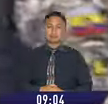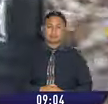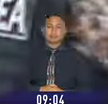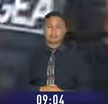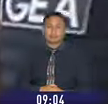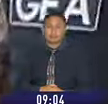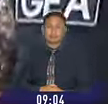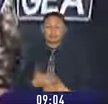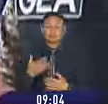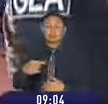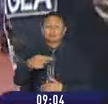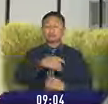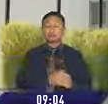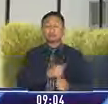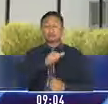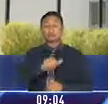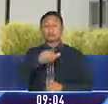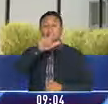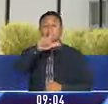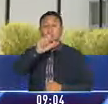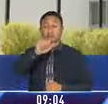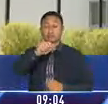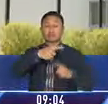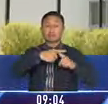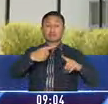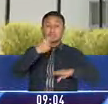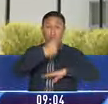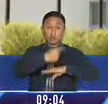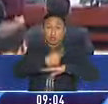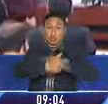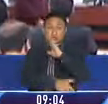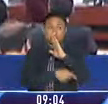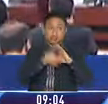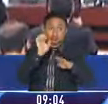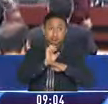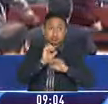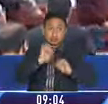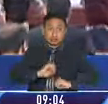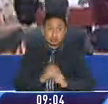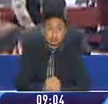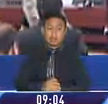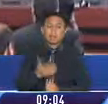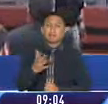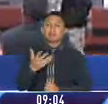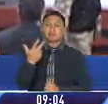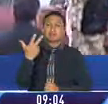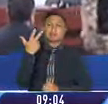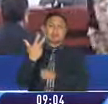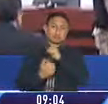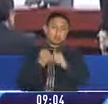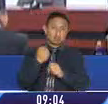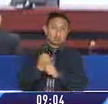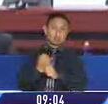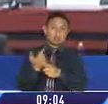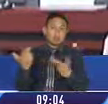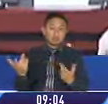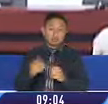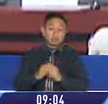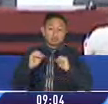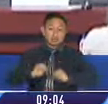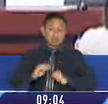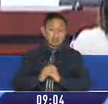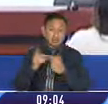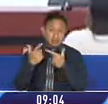La noticia de que Alex Bravo, exgerente de Petroecuador, tenga que cumplir el resto de su pena alrededor de 3 años en el régimen